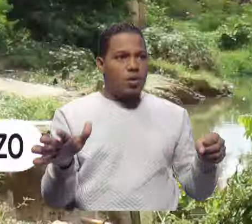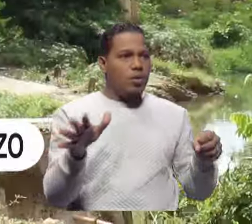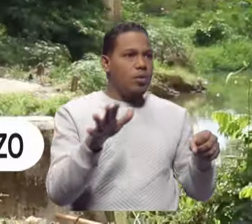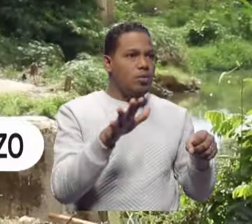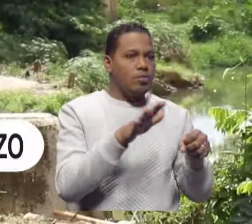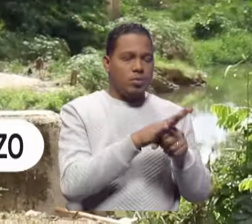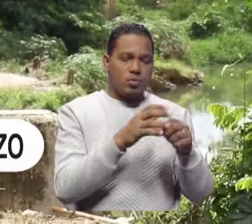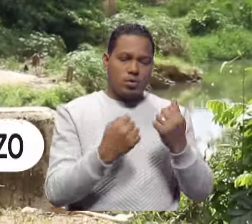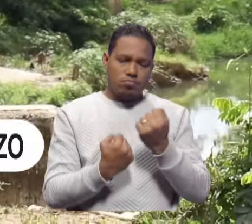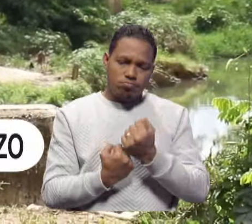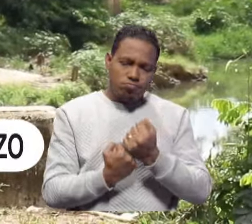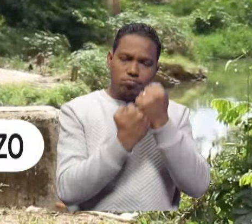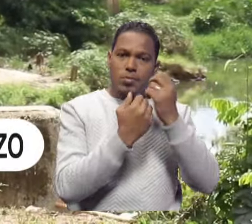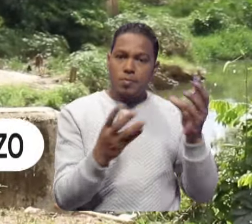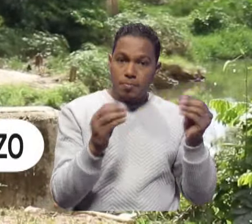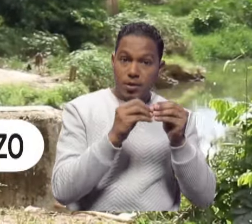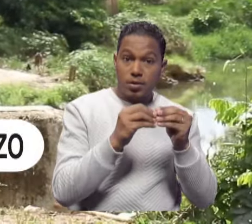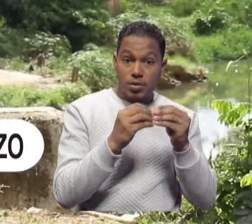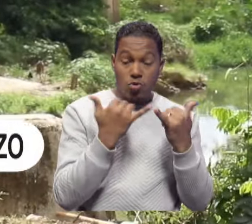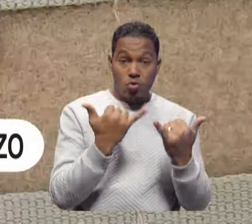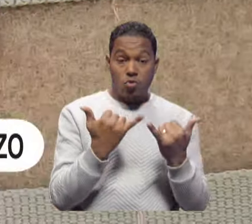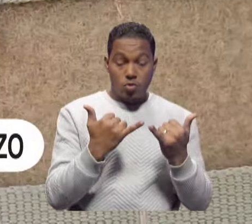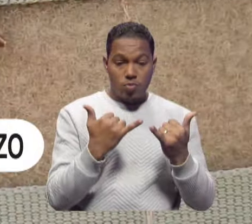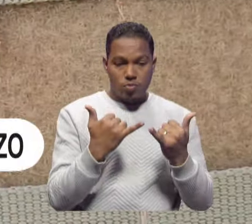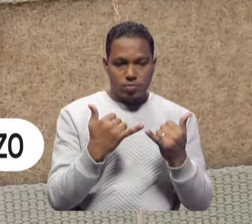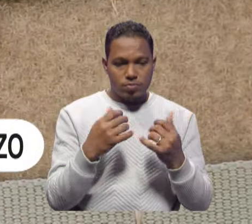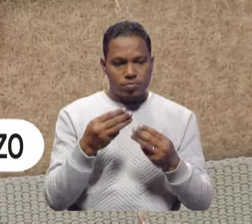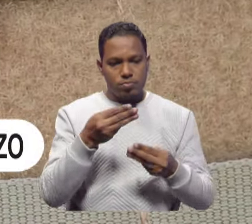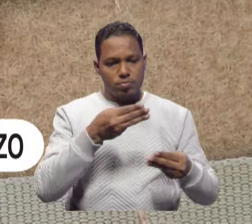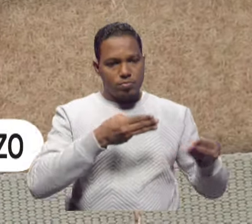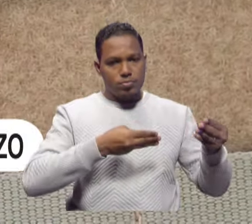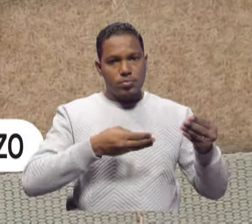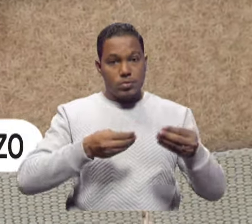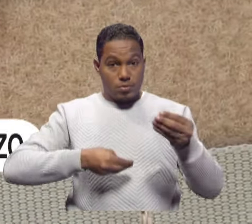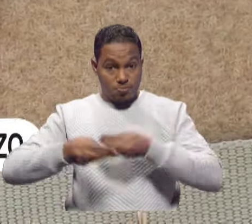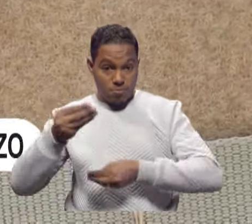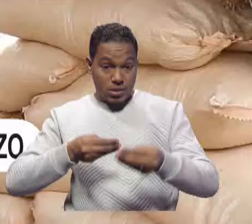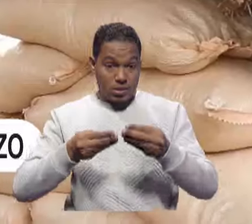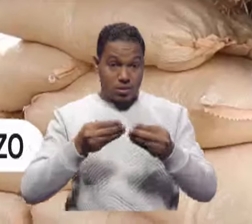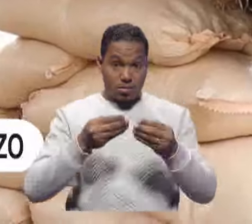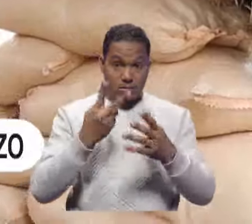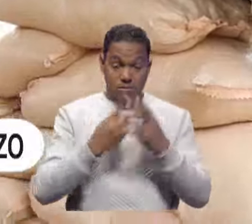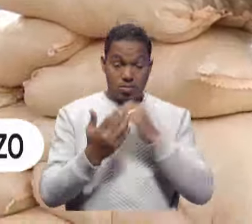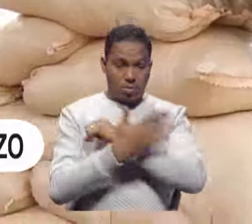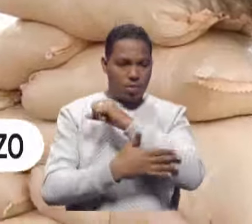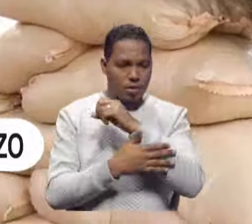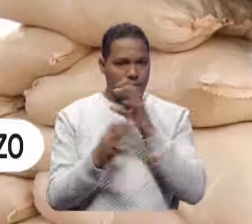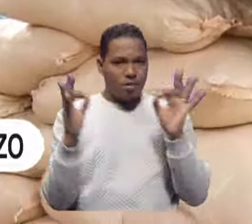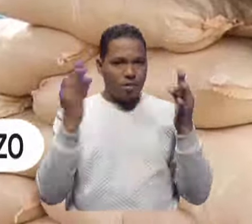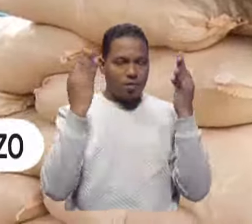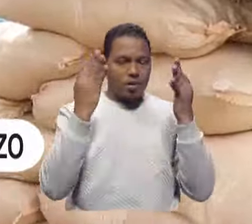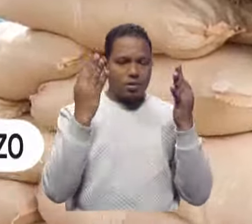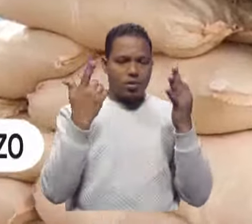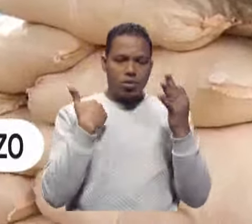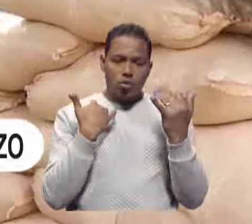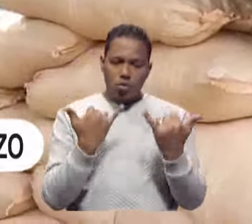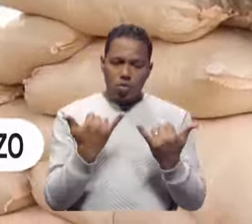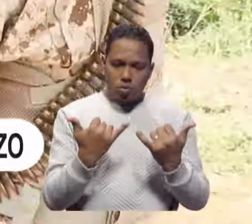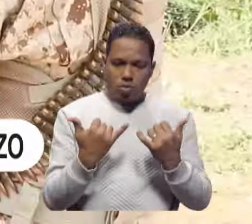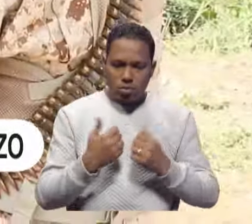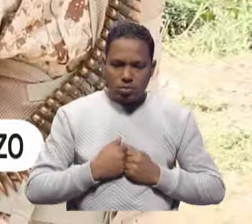sido reforzada y que hoy el mercado binacional, esta feria comercial, iba a estar